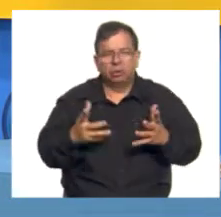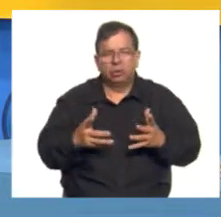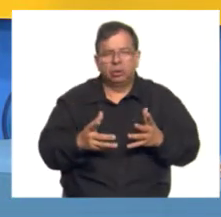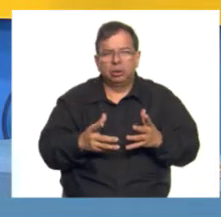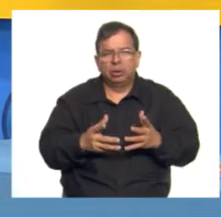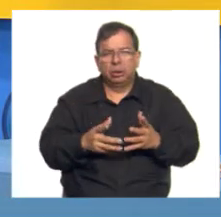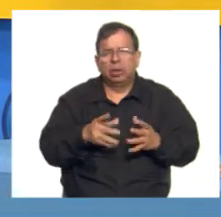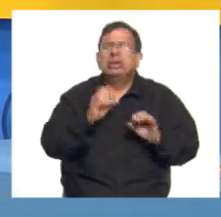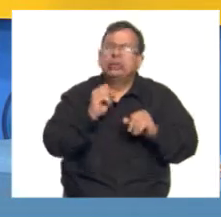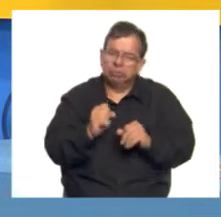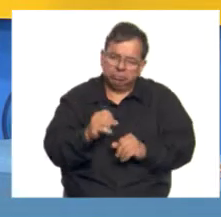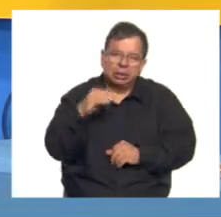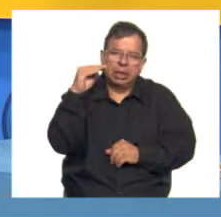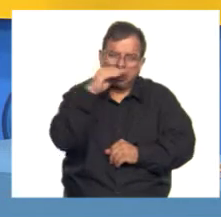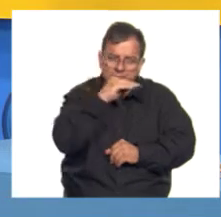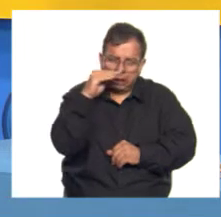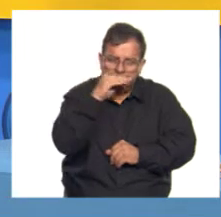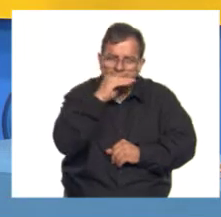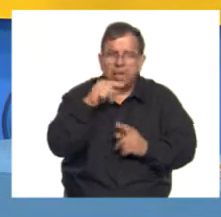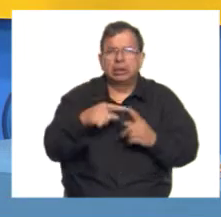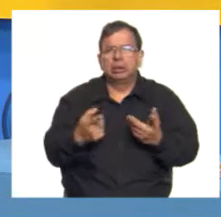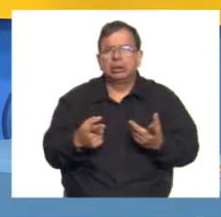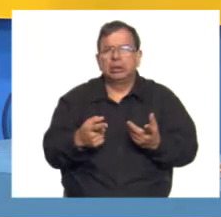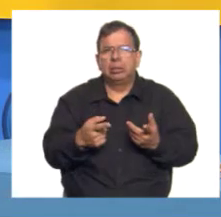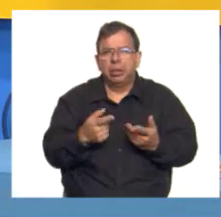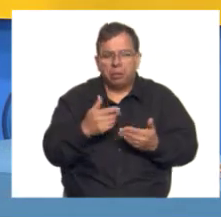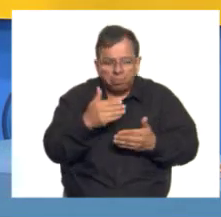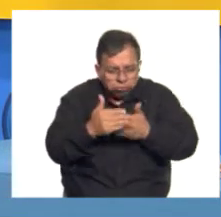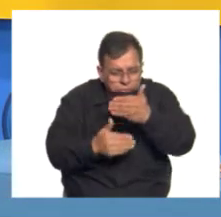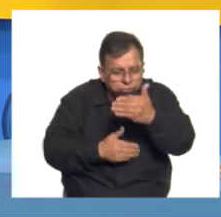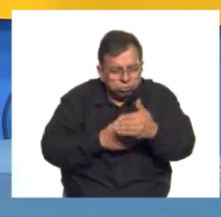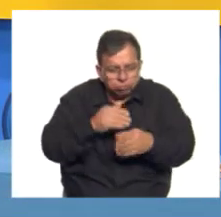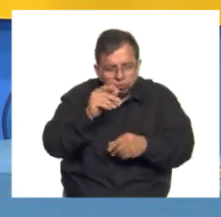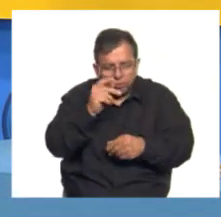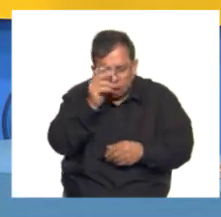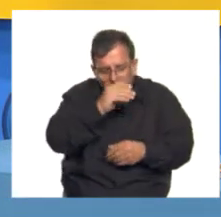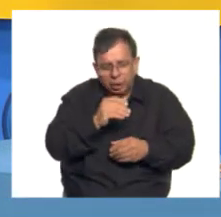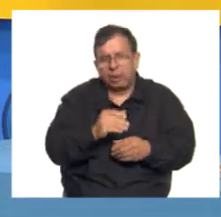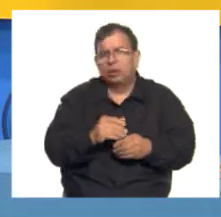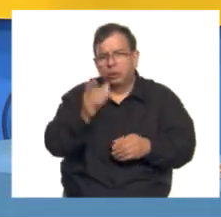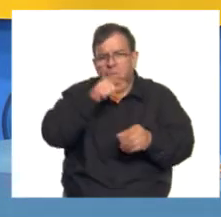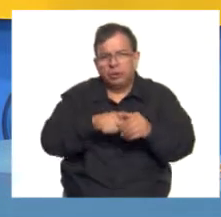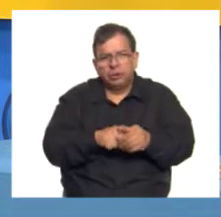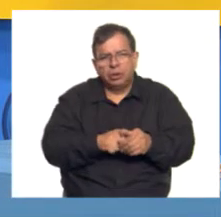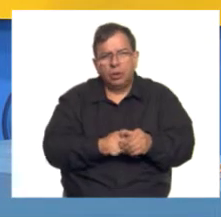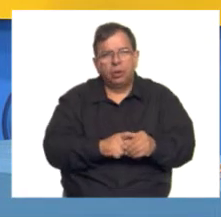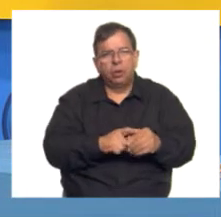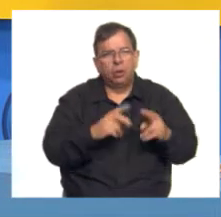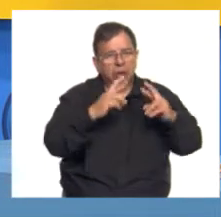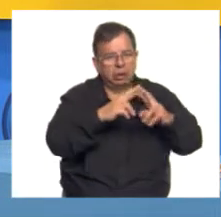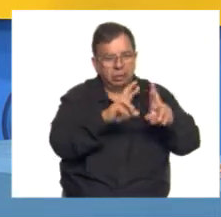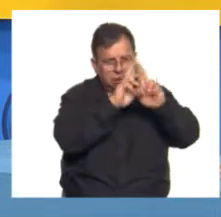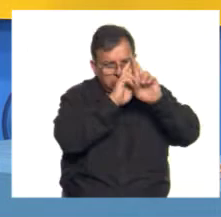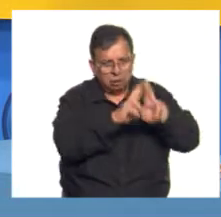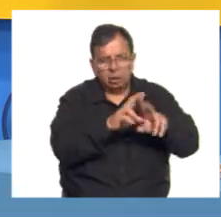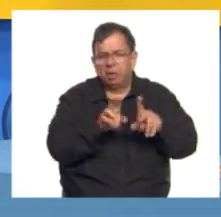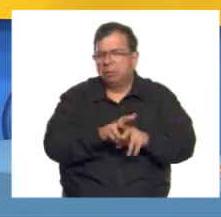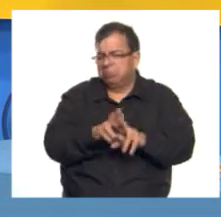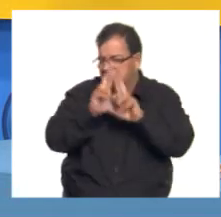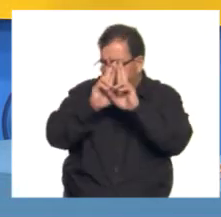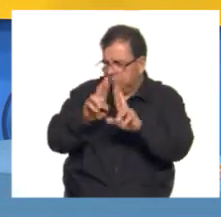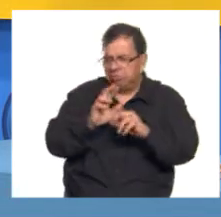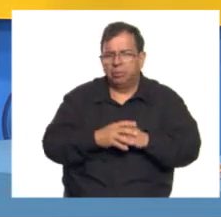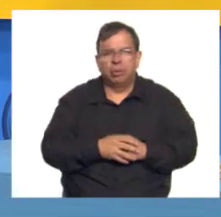conservó que sería gratuita, que se basaría en los resultados del progreso científico y que sería laica, eso sí, que respetaría la libertad de